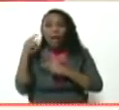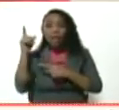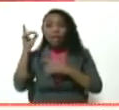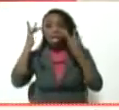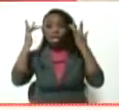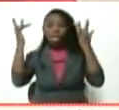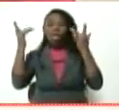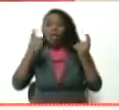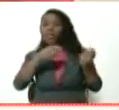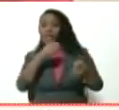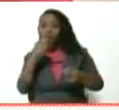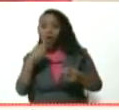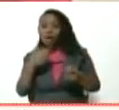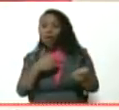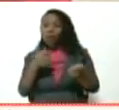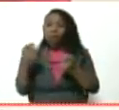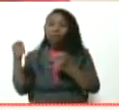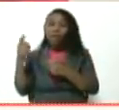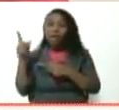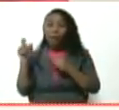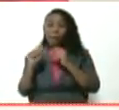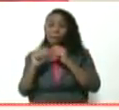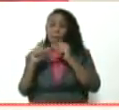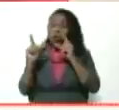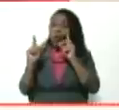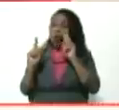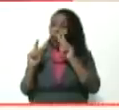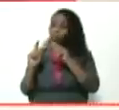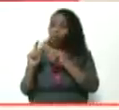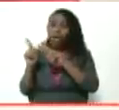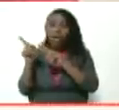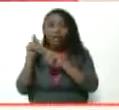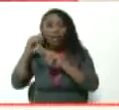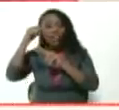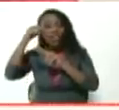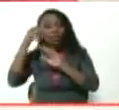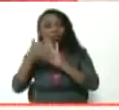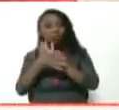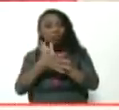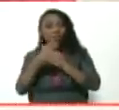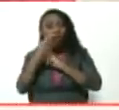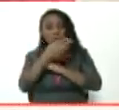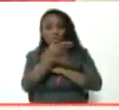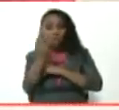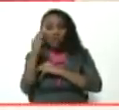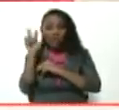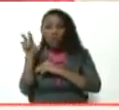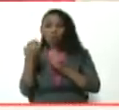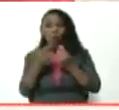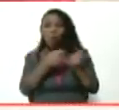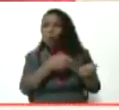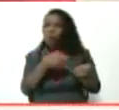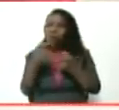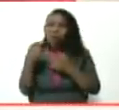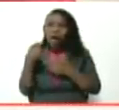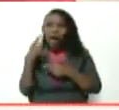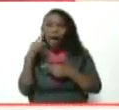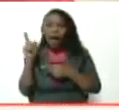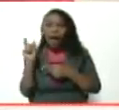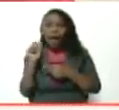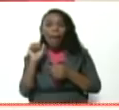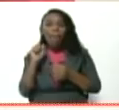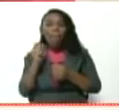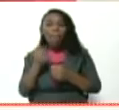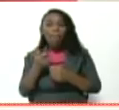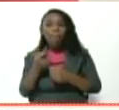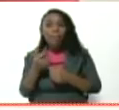de drogas, que es una cosa impresionante. Yo no sé si ustedes vieron ese video, cómo trafican drogas en las pepas, en